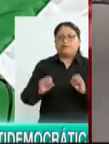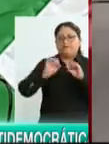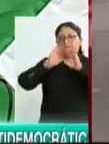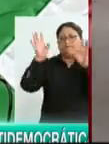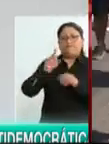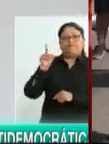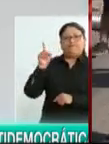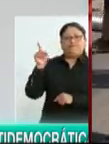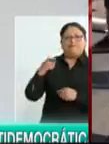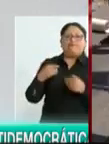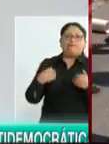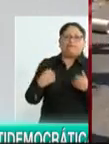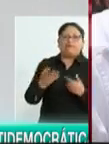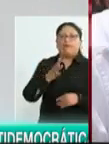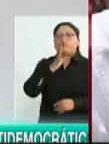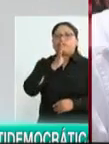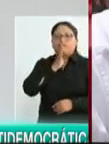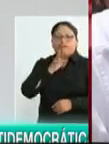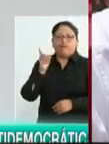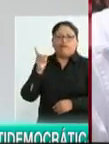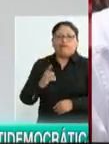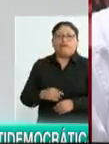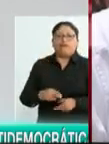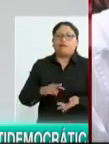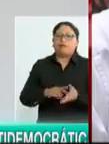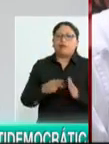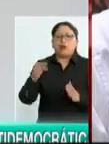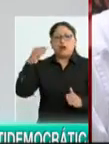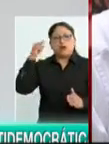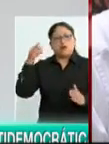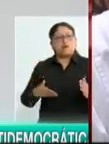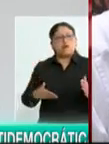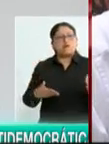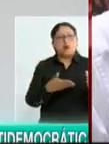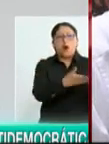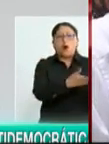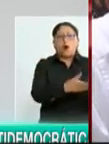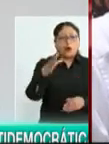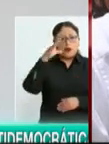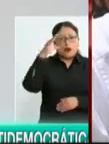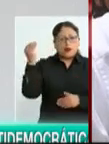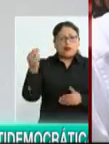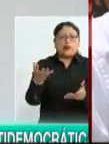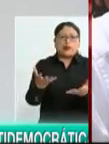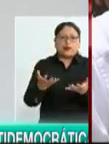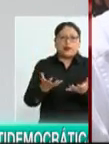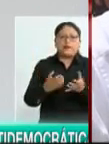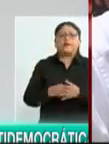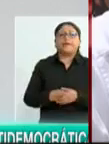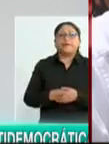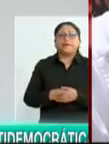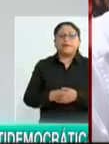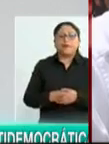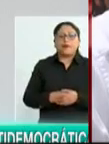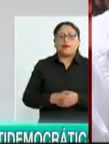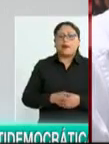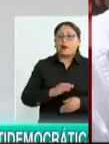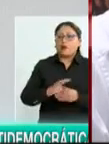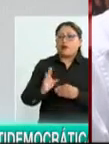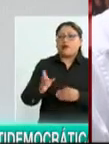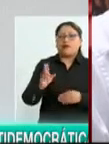claramente, ayer se ha hablado de tumbar al gobierno democráticamente electo de manera